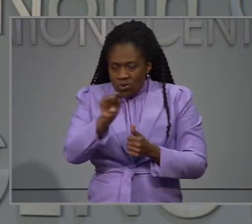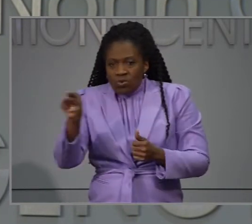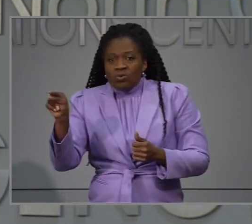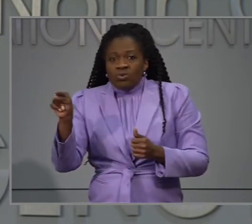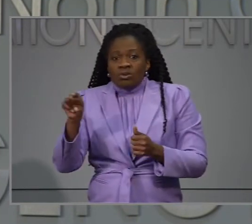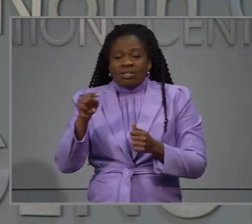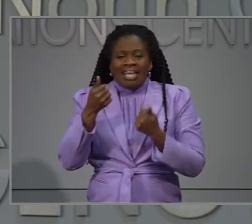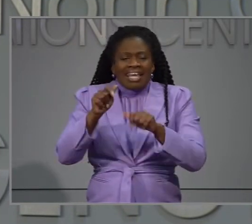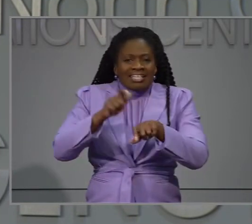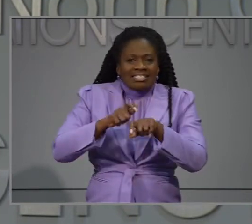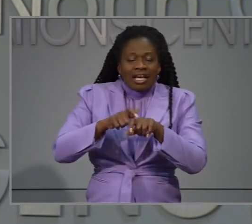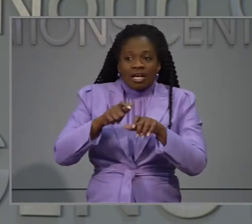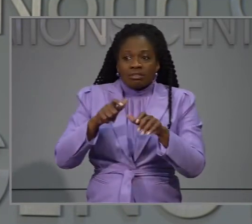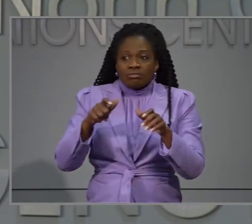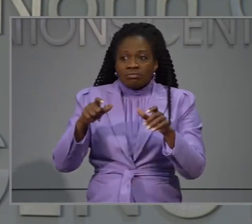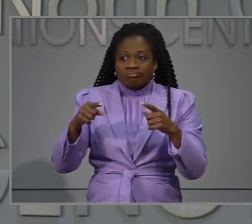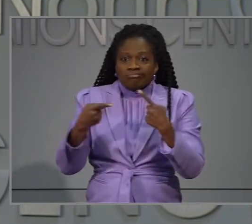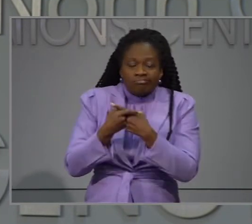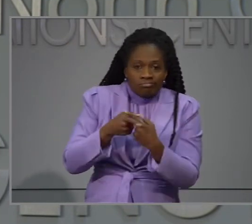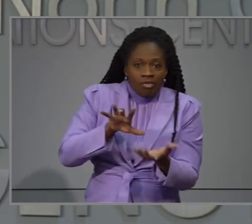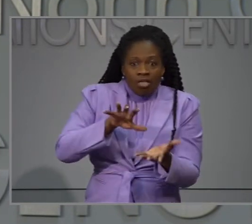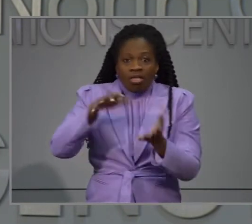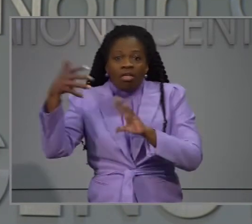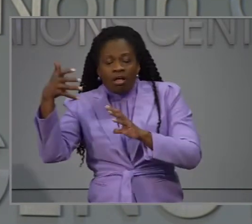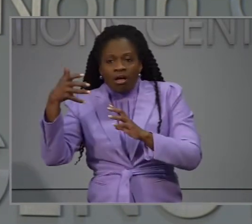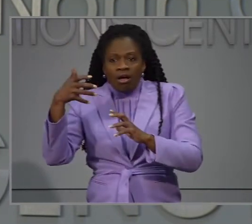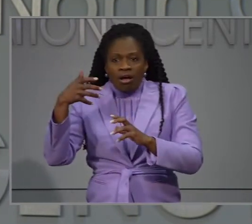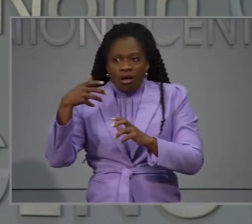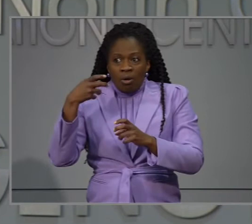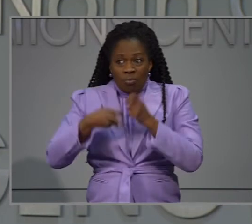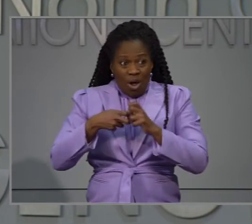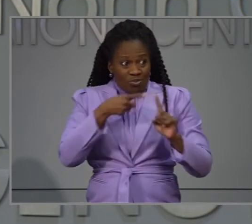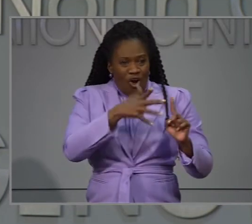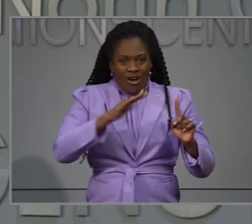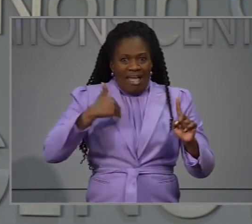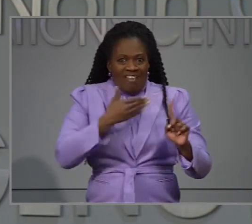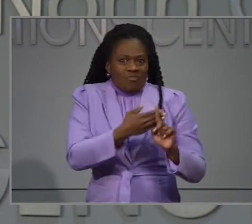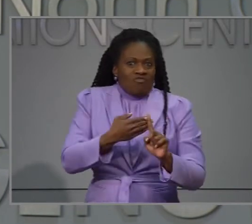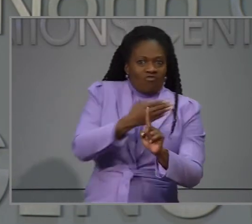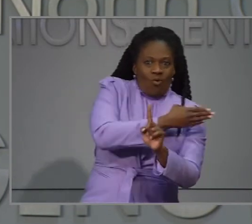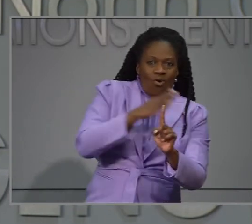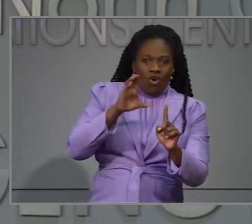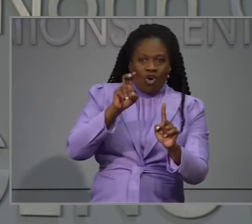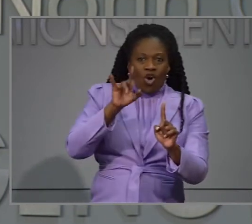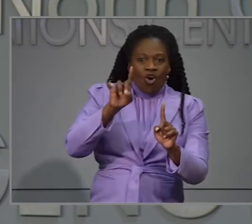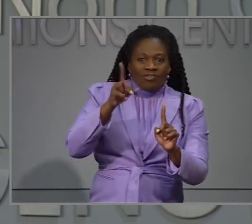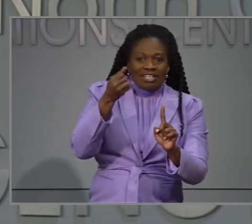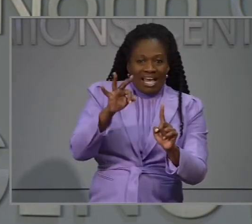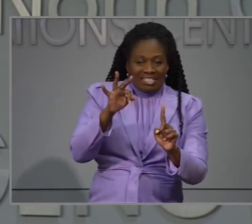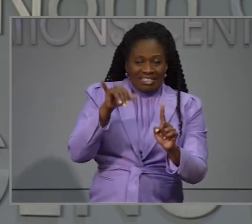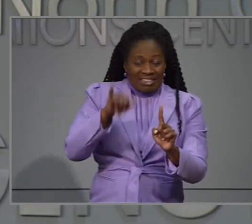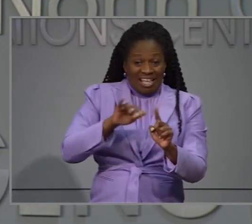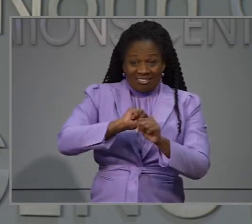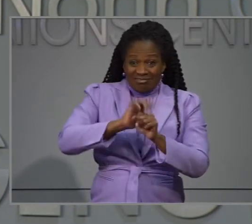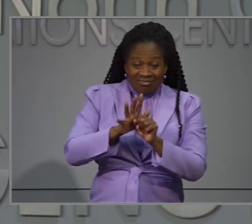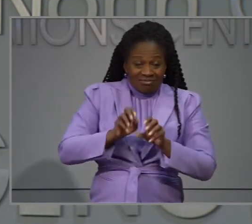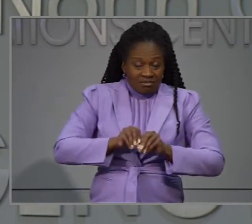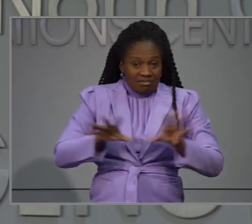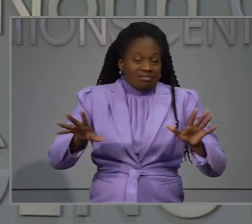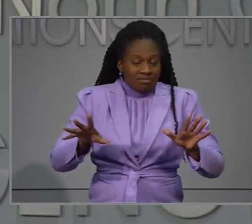veces cuando hay una crisis a resaltar los problemas que ya existen esta pandemia